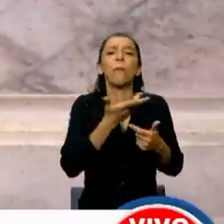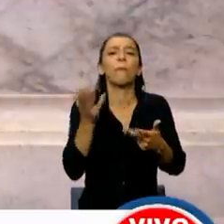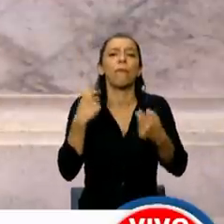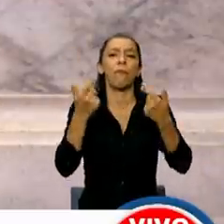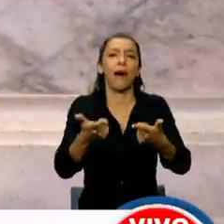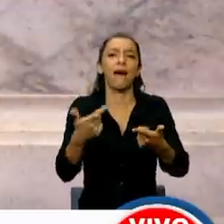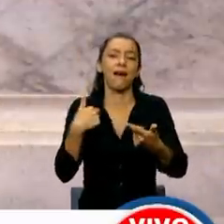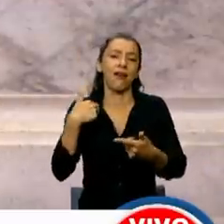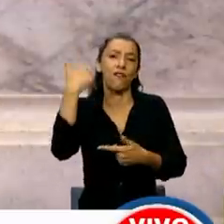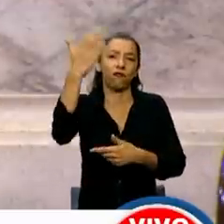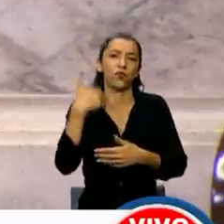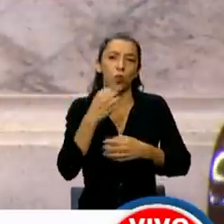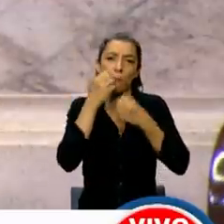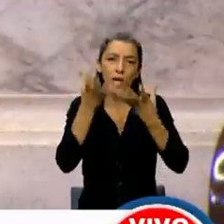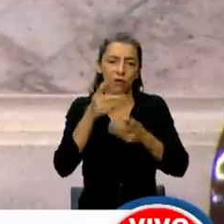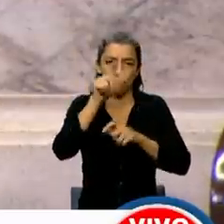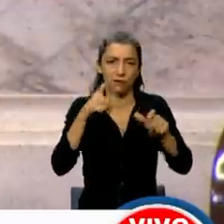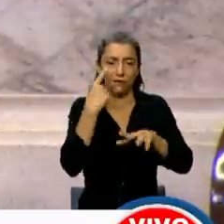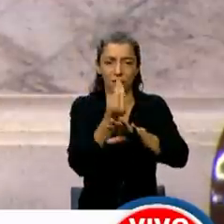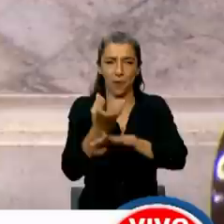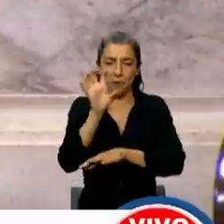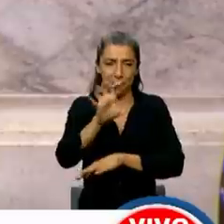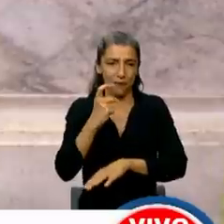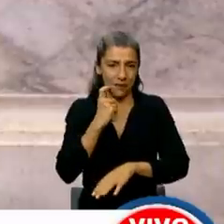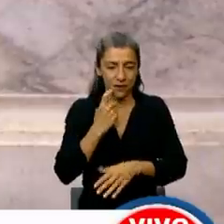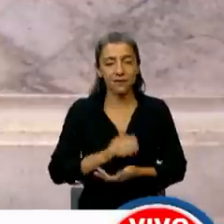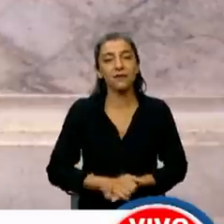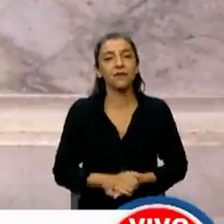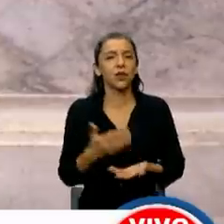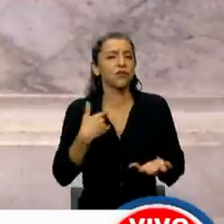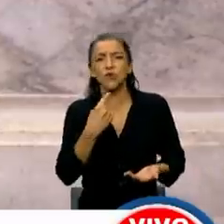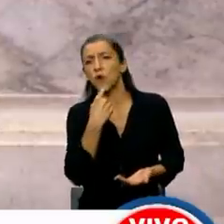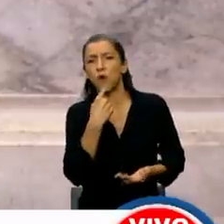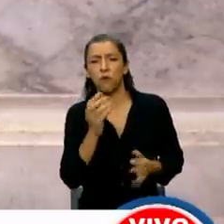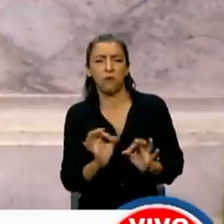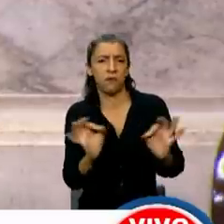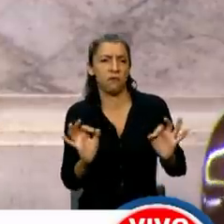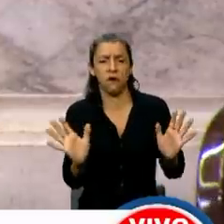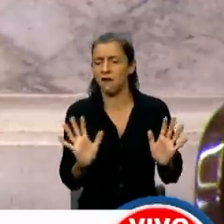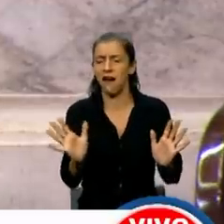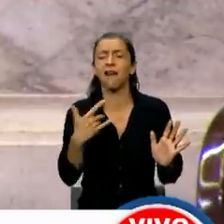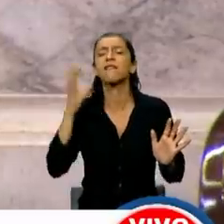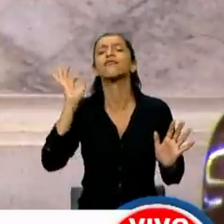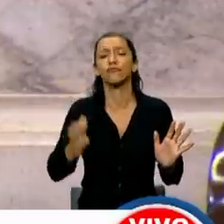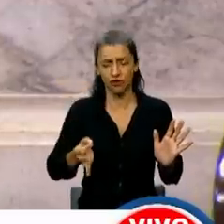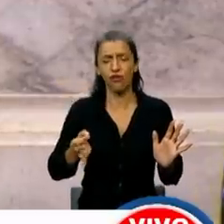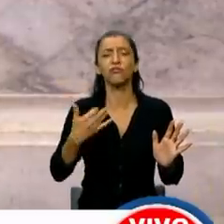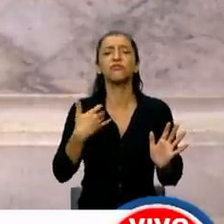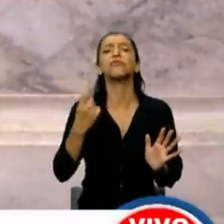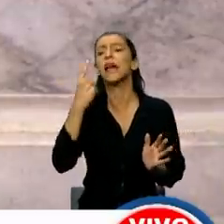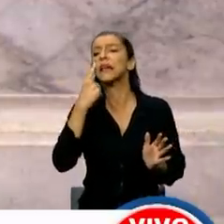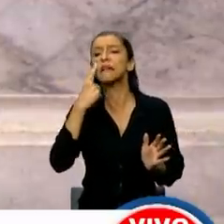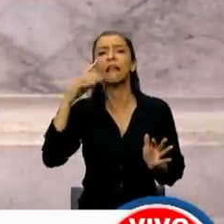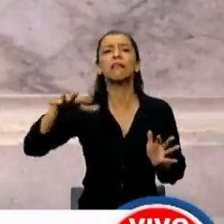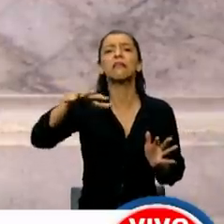entrerrianos y las entrerrianas y que no tengo ningún tipo de duda si uno entabló un diálogo con intendentes peronistas con